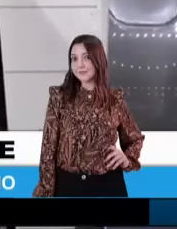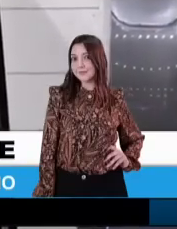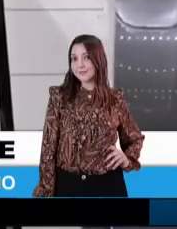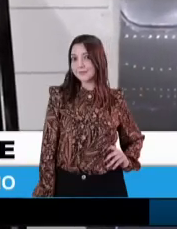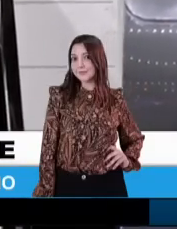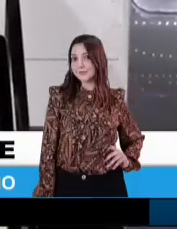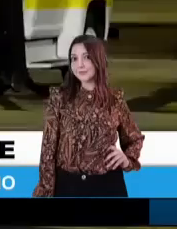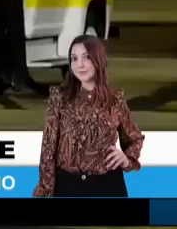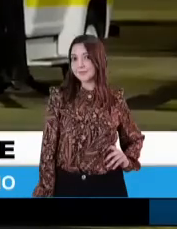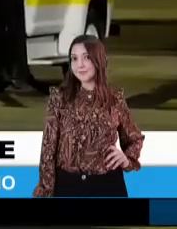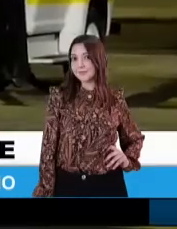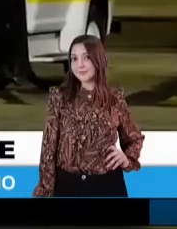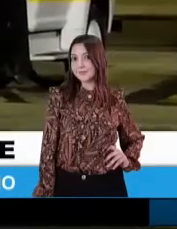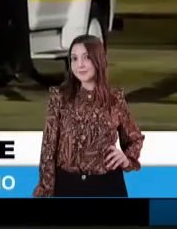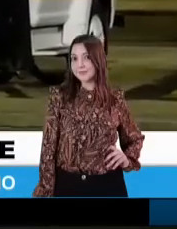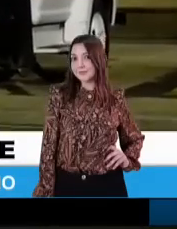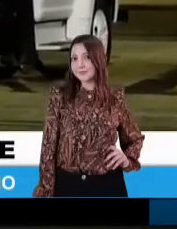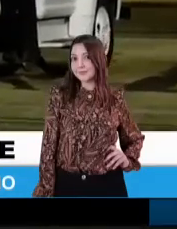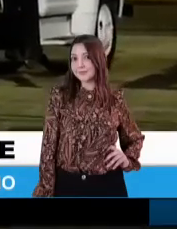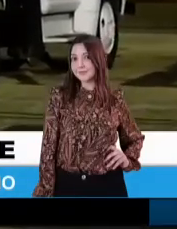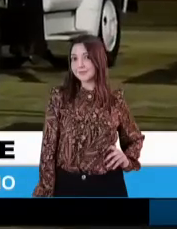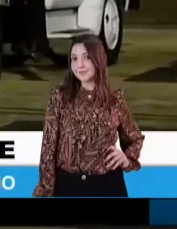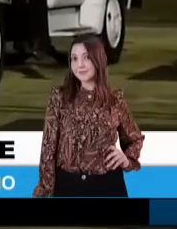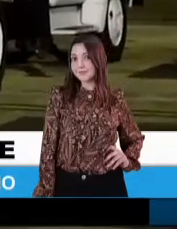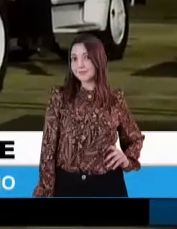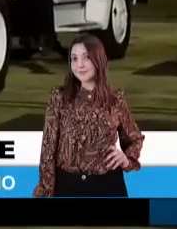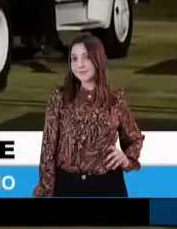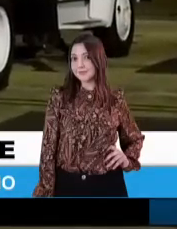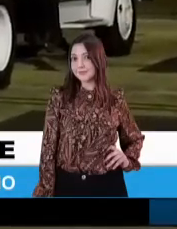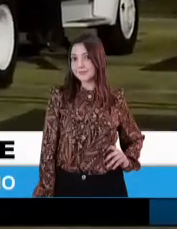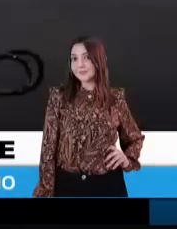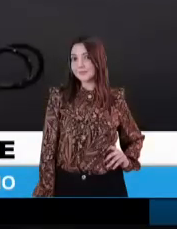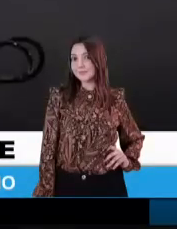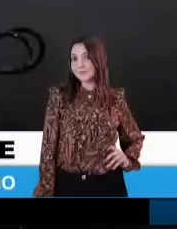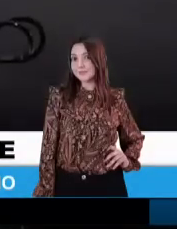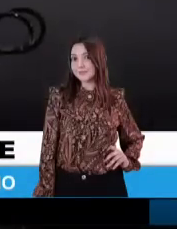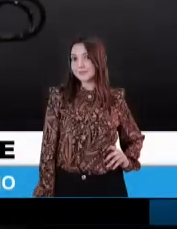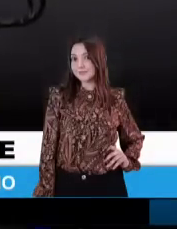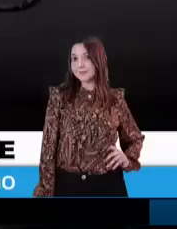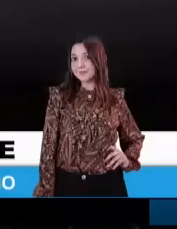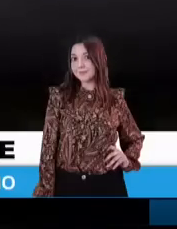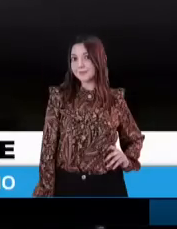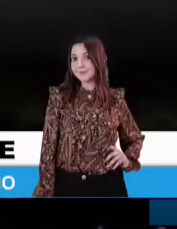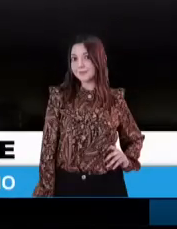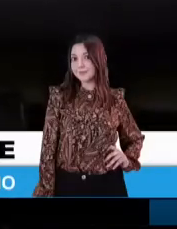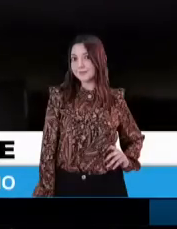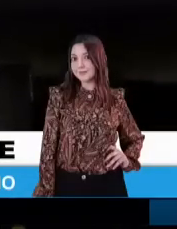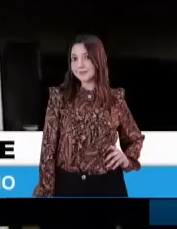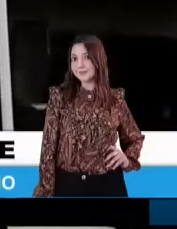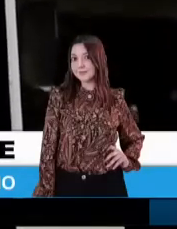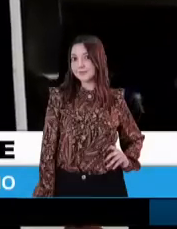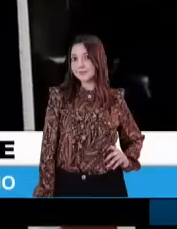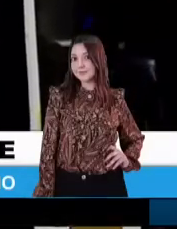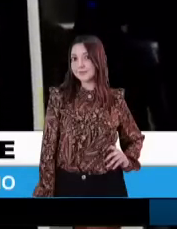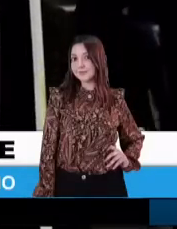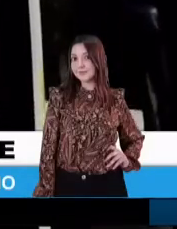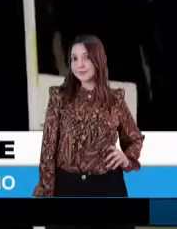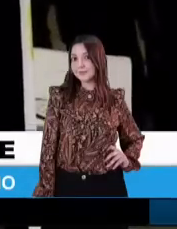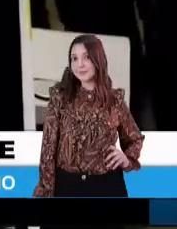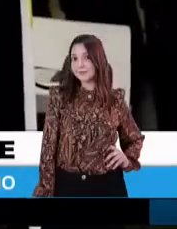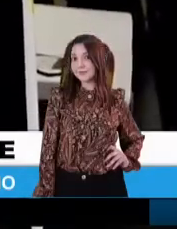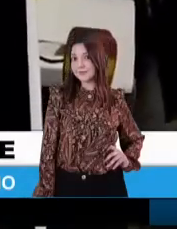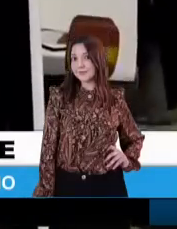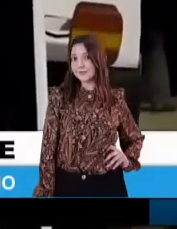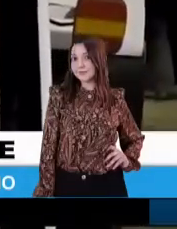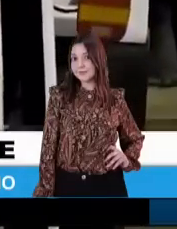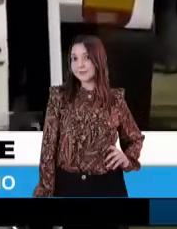Venezuela aterrizó en Brasilia por primera vez desde 2015. Maduro fue esperado por Lula, presidente de Brasil, desde lo alto